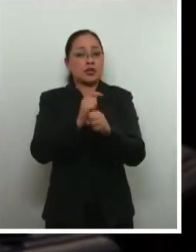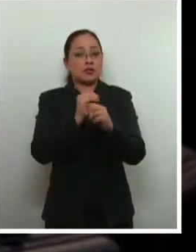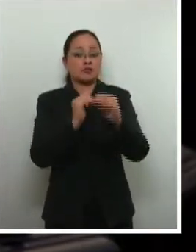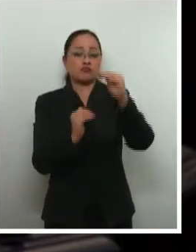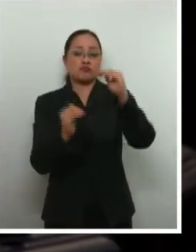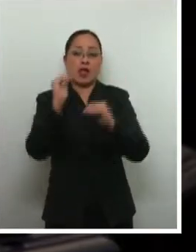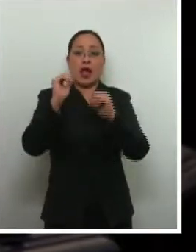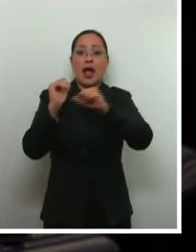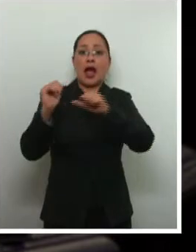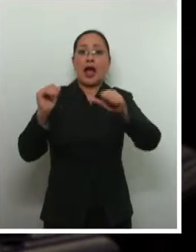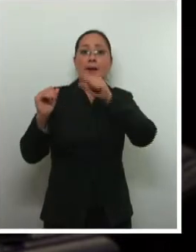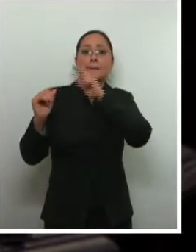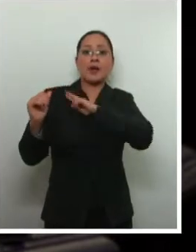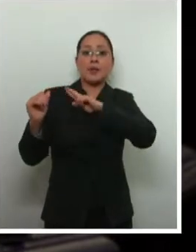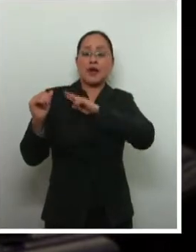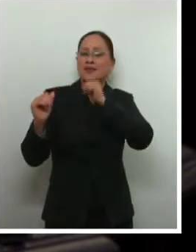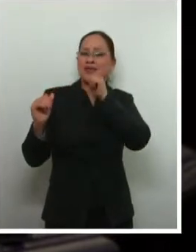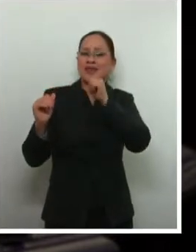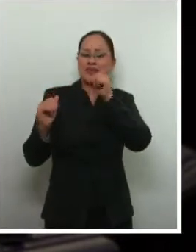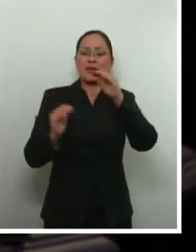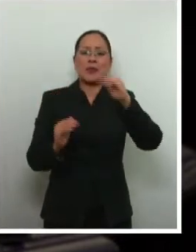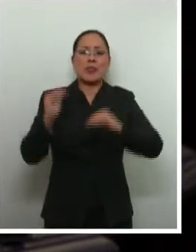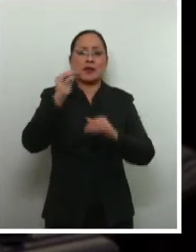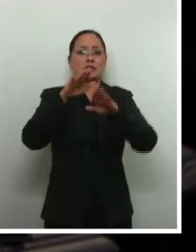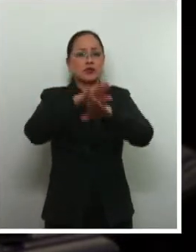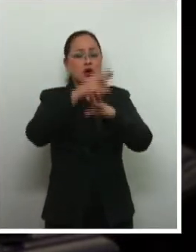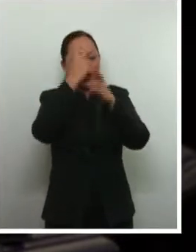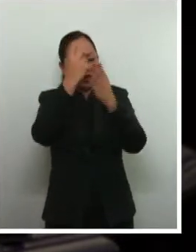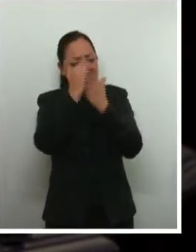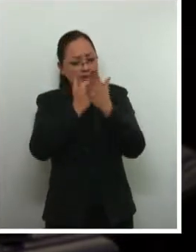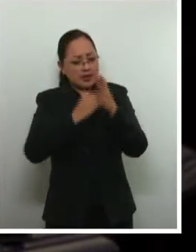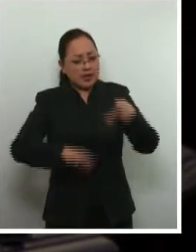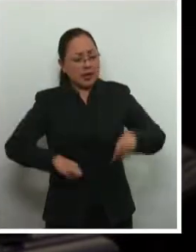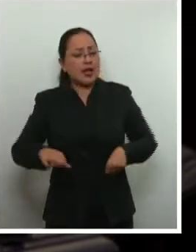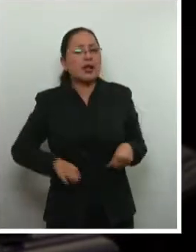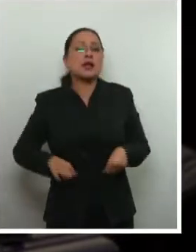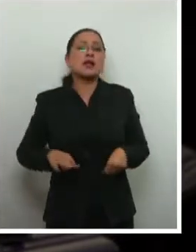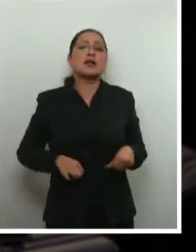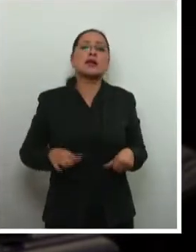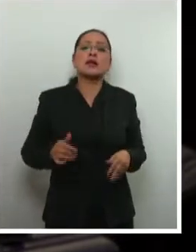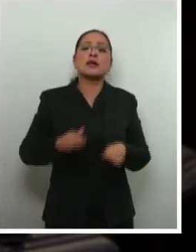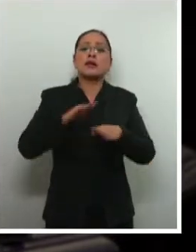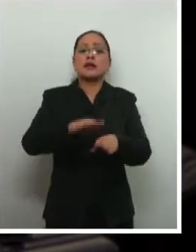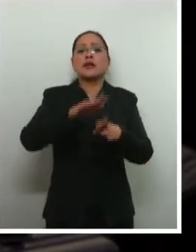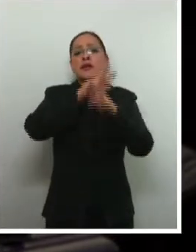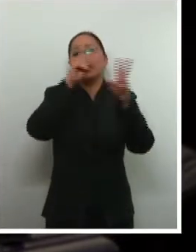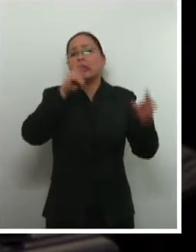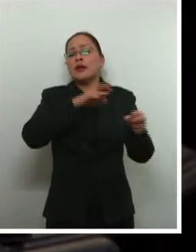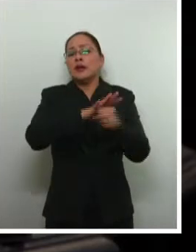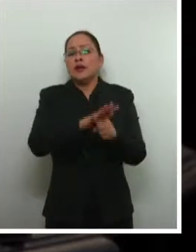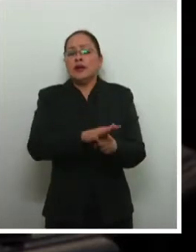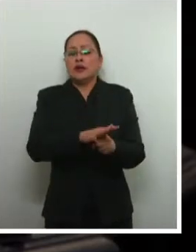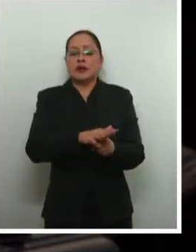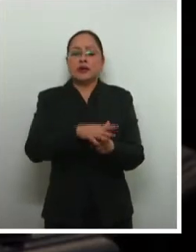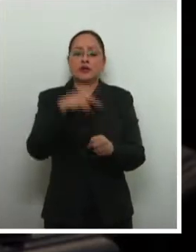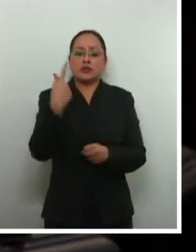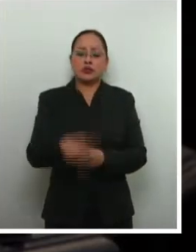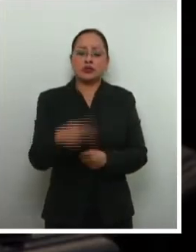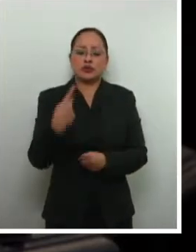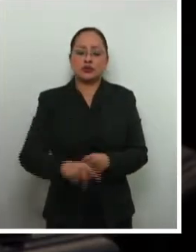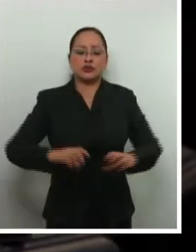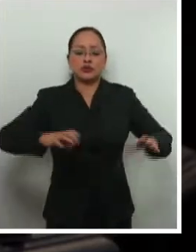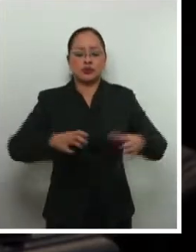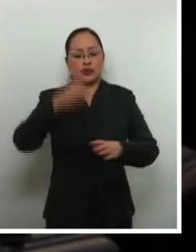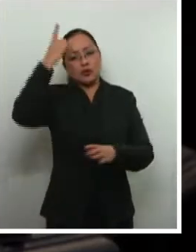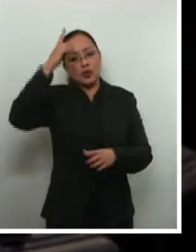el sector privado respecto a estas actividades relacionadas con el patrimonio,